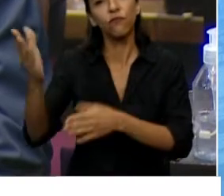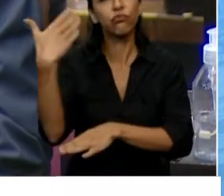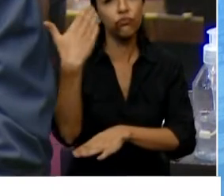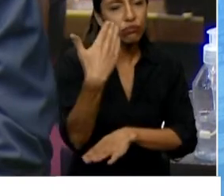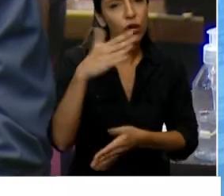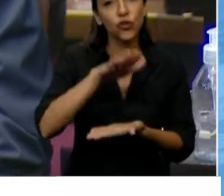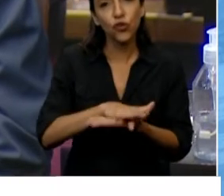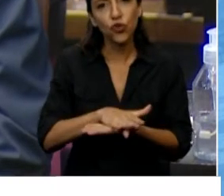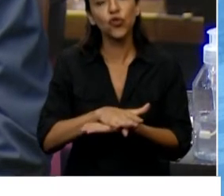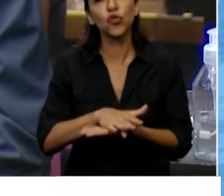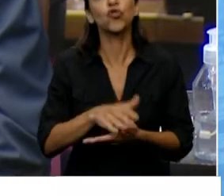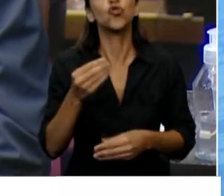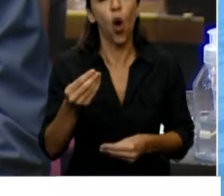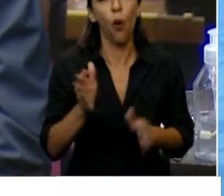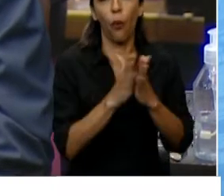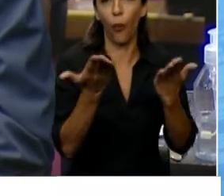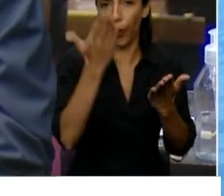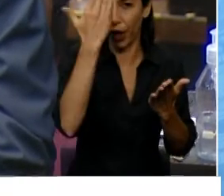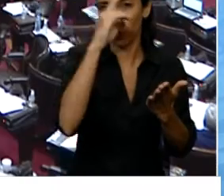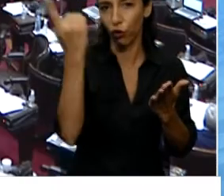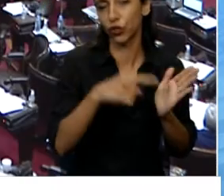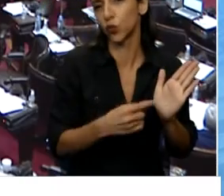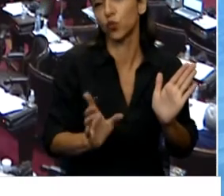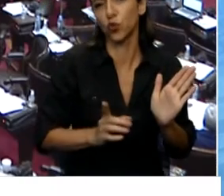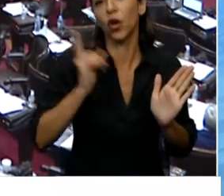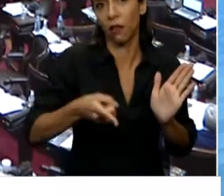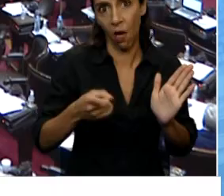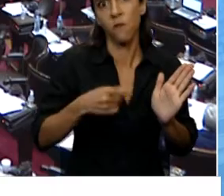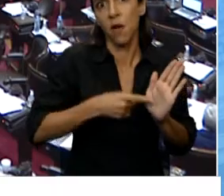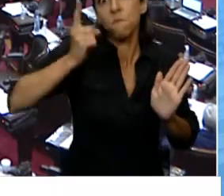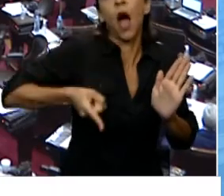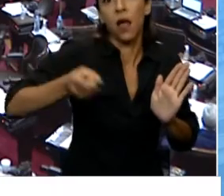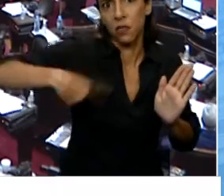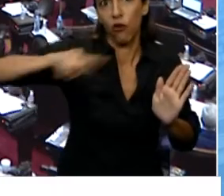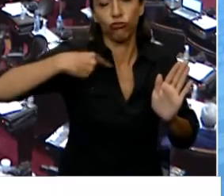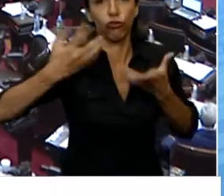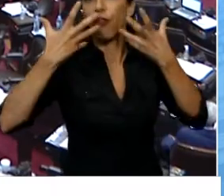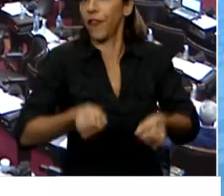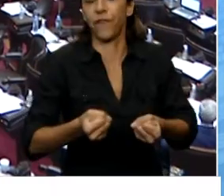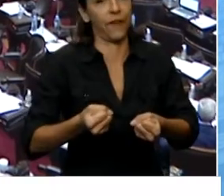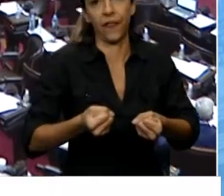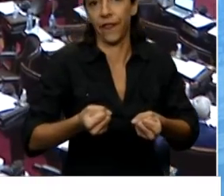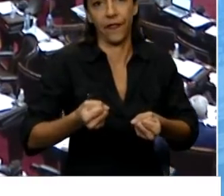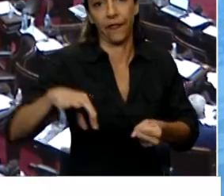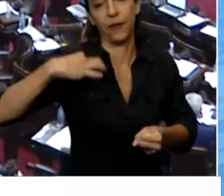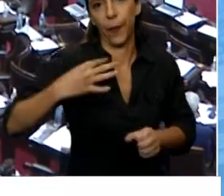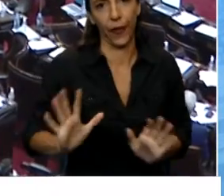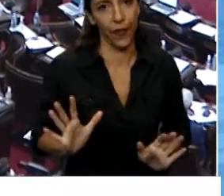expresaron sobre la manda constitucional que nos ordena defender la vida desde la concepción.